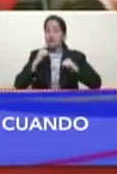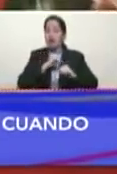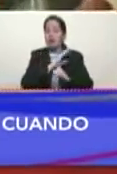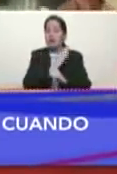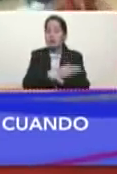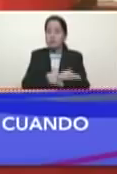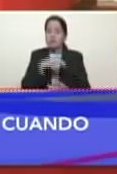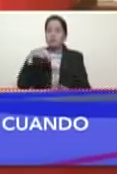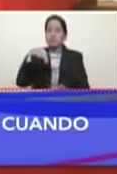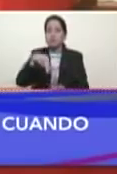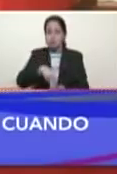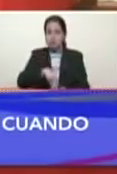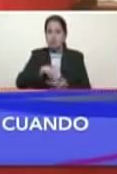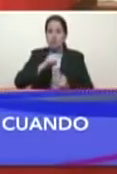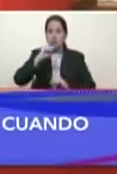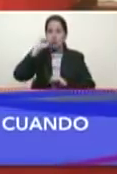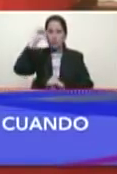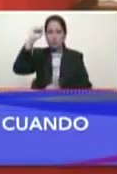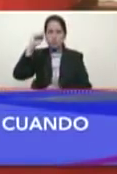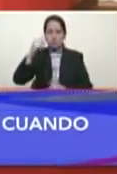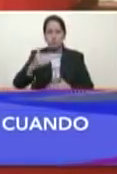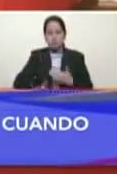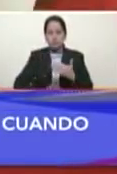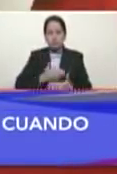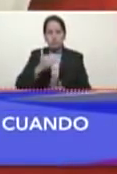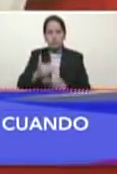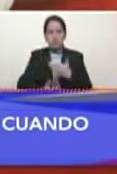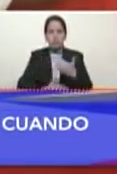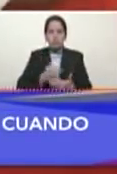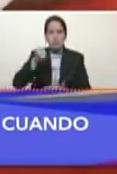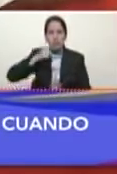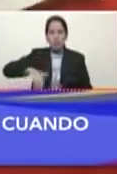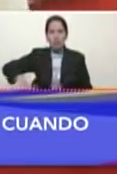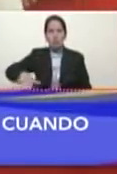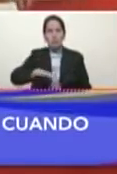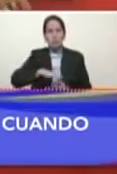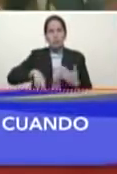pie, victoriosos y avanzando con el pueblo en revolución.